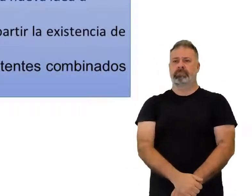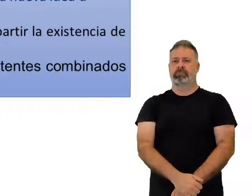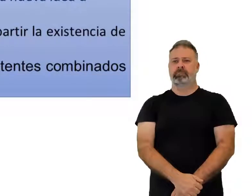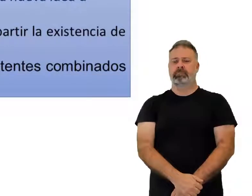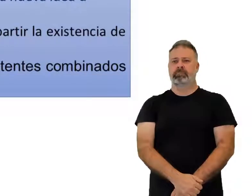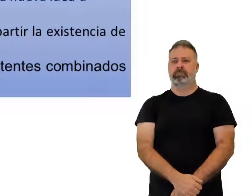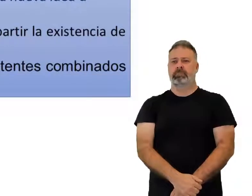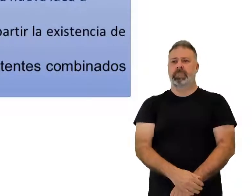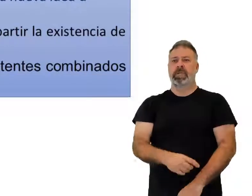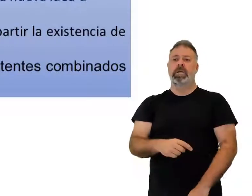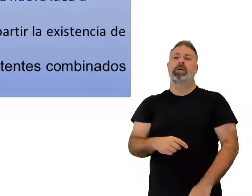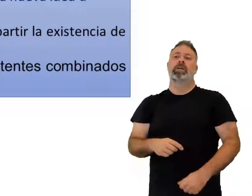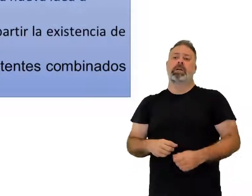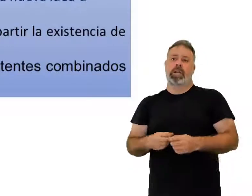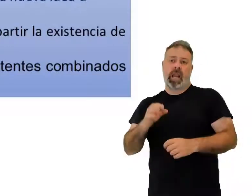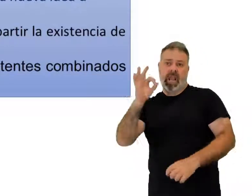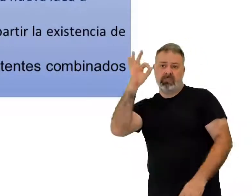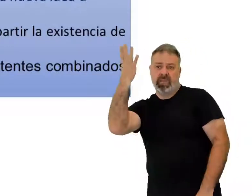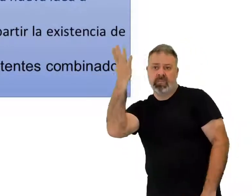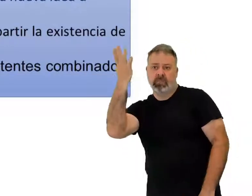Y la invención